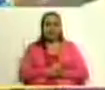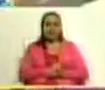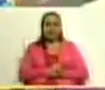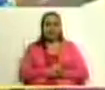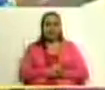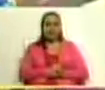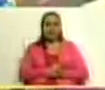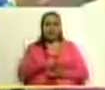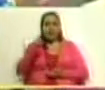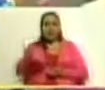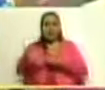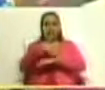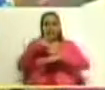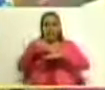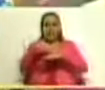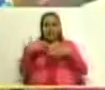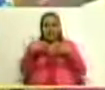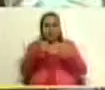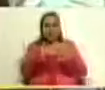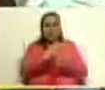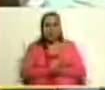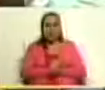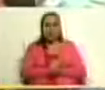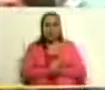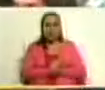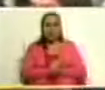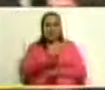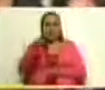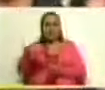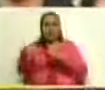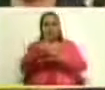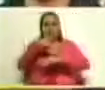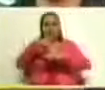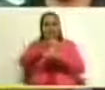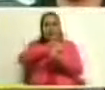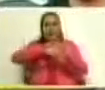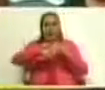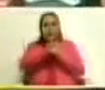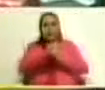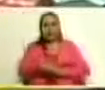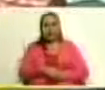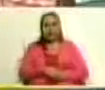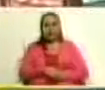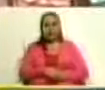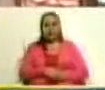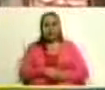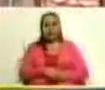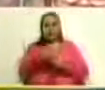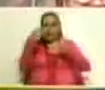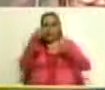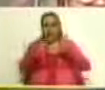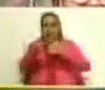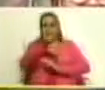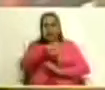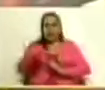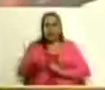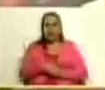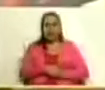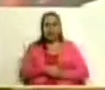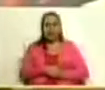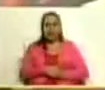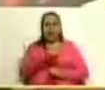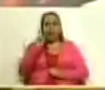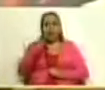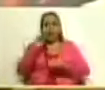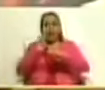A Gabriela. A Ernesto. A Gui. A Héctor Rodríguez.